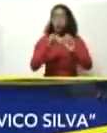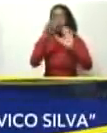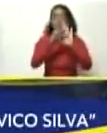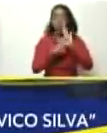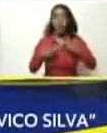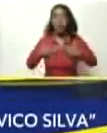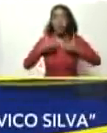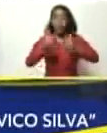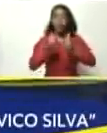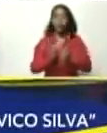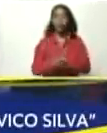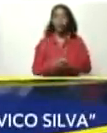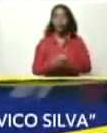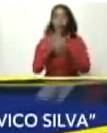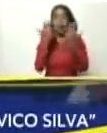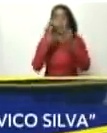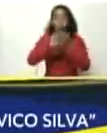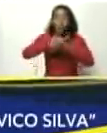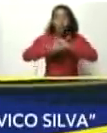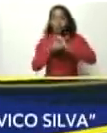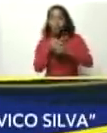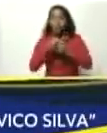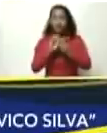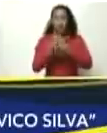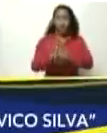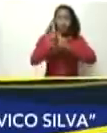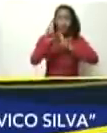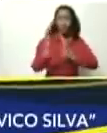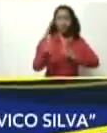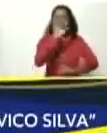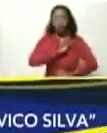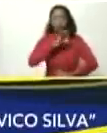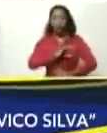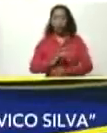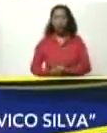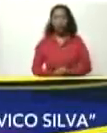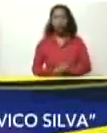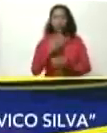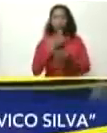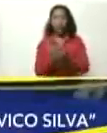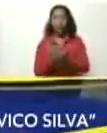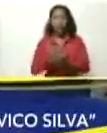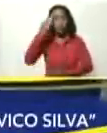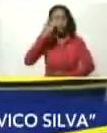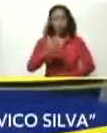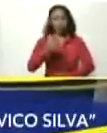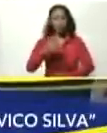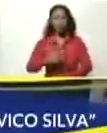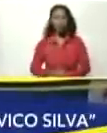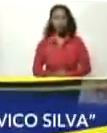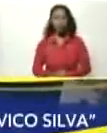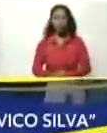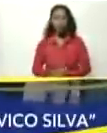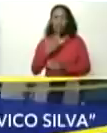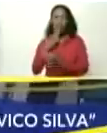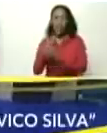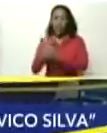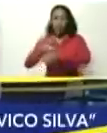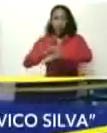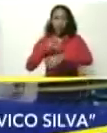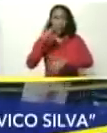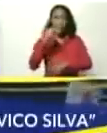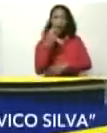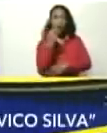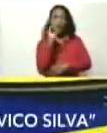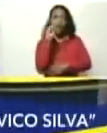de bioseguridad, el lavado de manos y el distanciamiento social. Gracias, mi almirante. Gracias, doctor Marín, mi